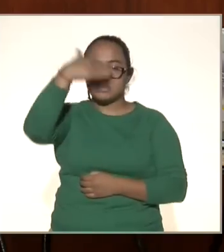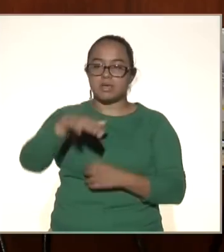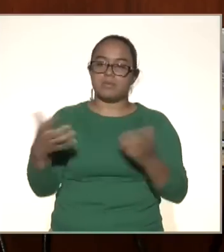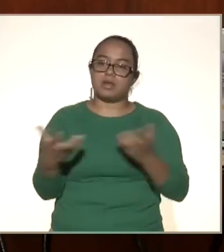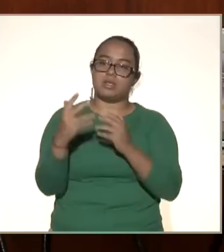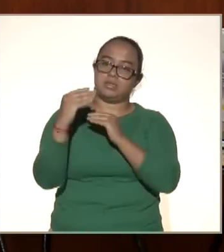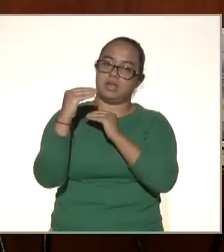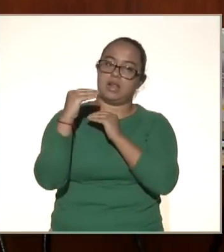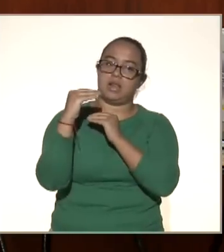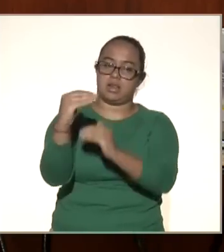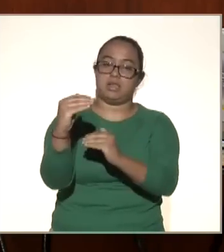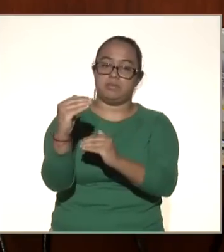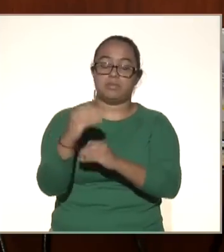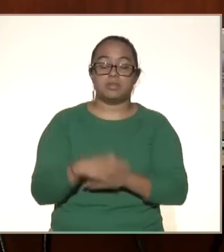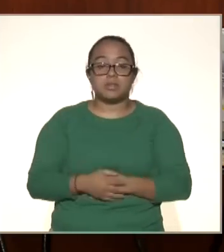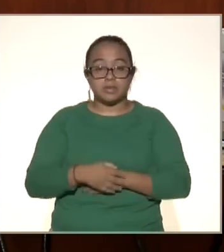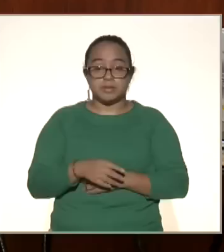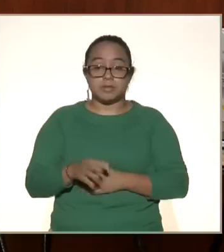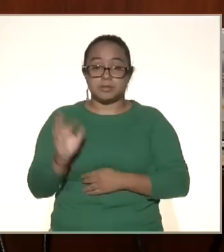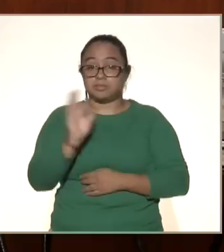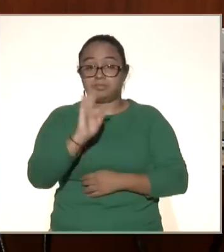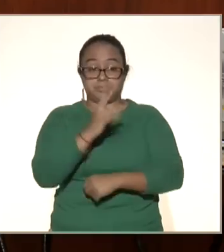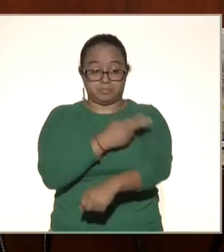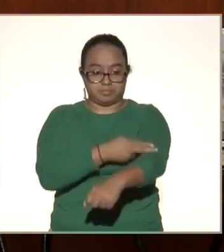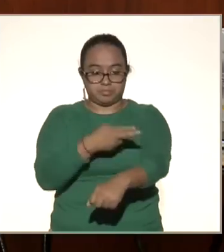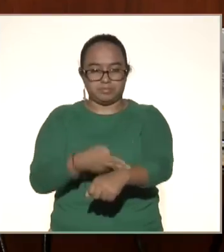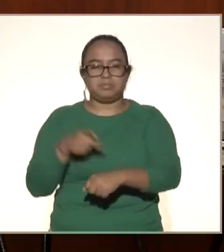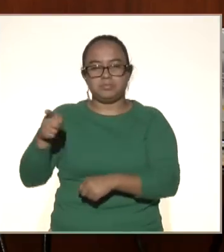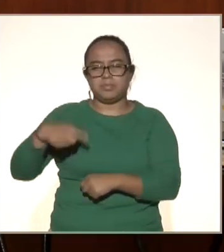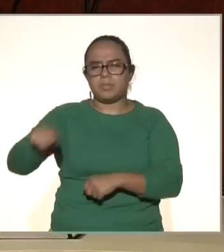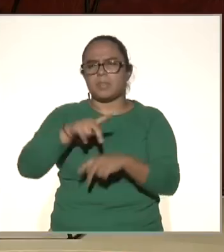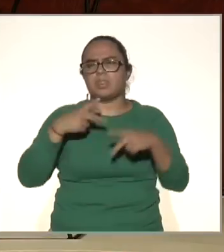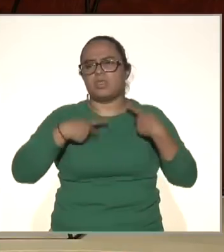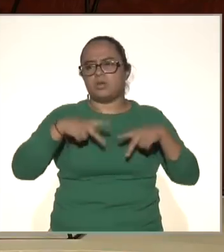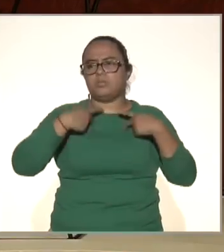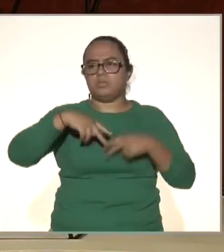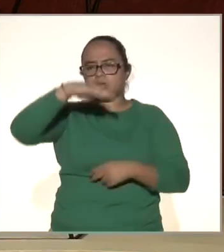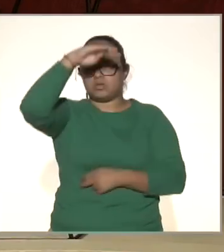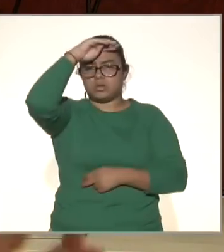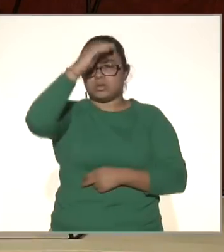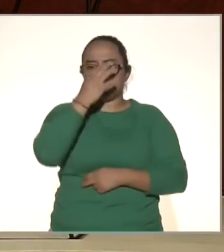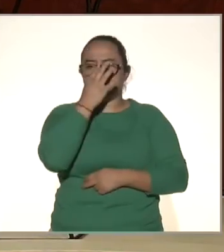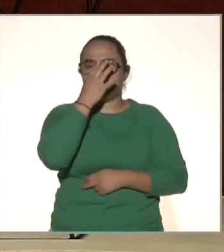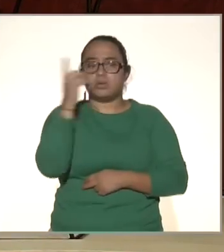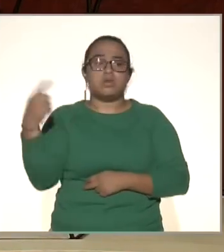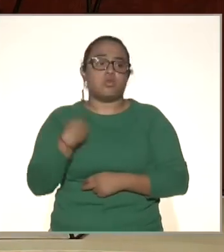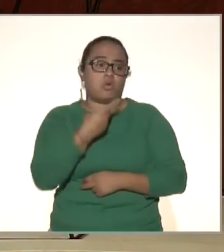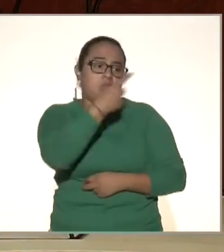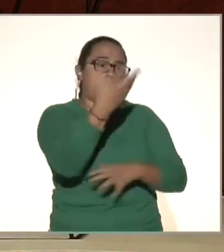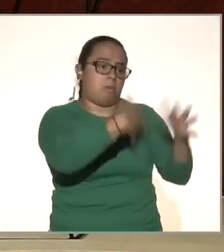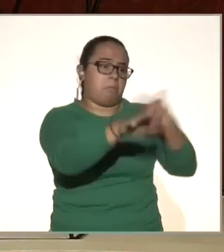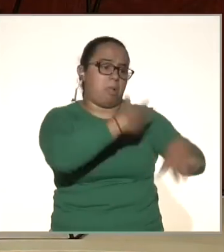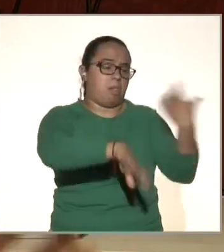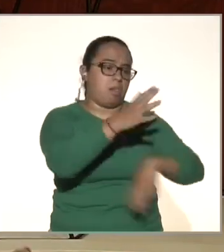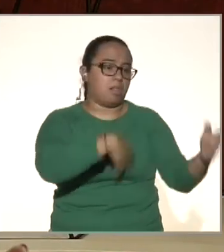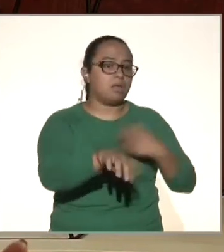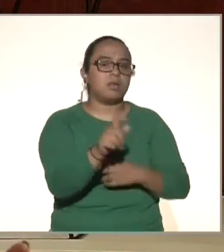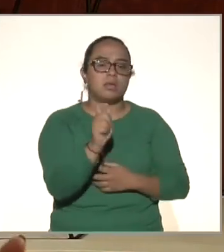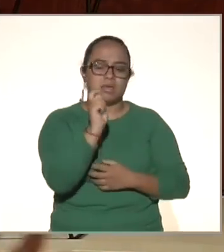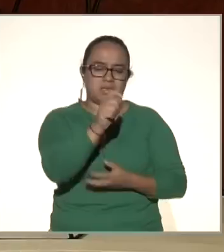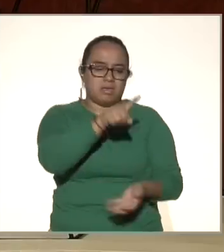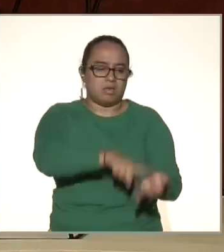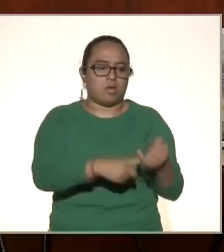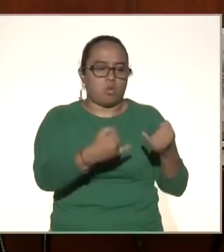límites, ¿no? Entonces, desde esta honestidad, estas personas piensan que van a decir las cosas tal cual son, emitiendo